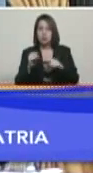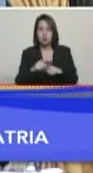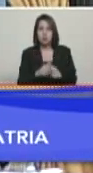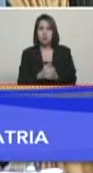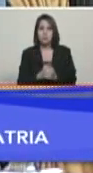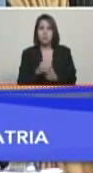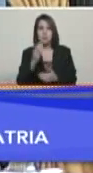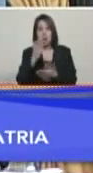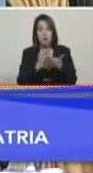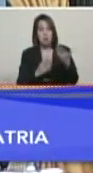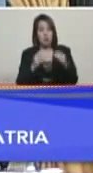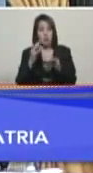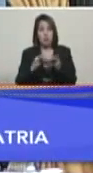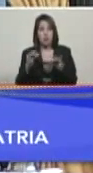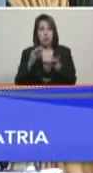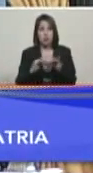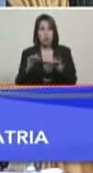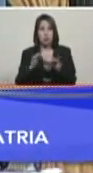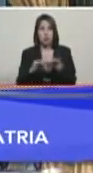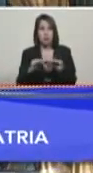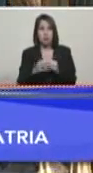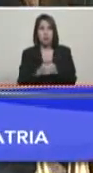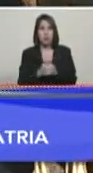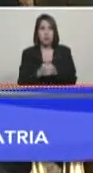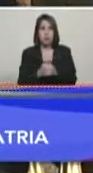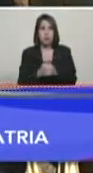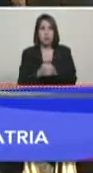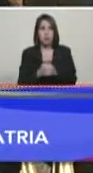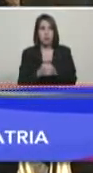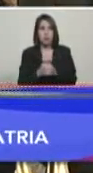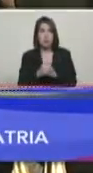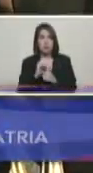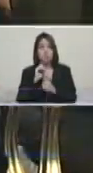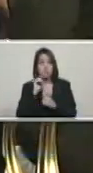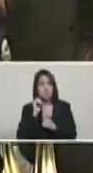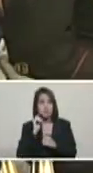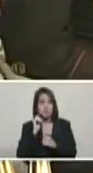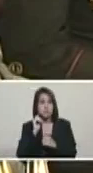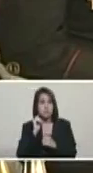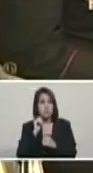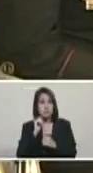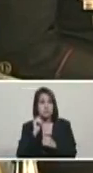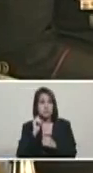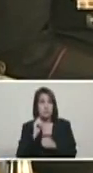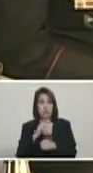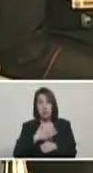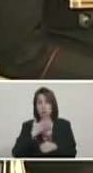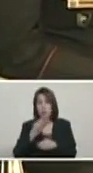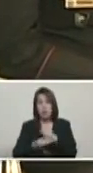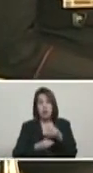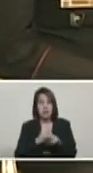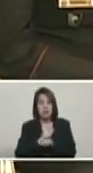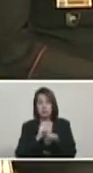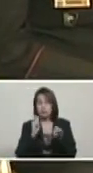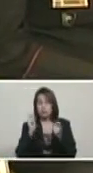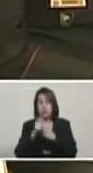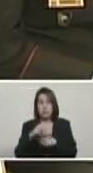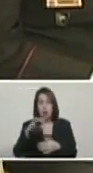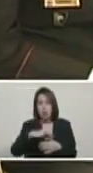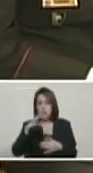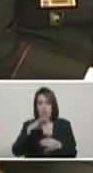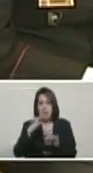pues. Medio Petro. Y usted podrá con ese medio Petro convertirlo en bolívares, ahorrarlo en